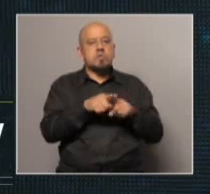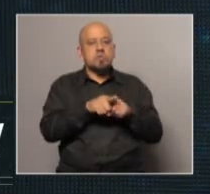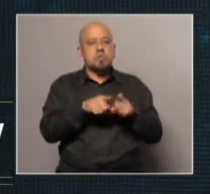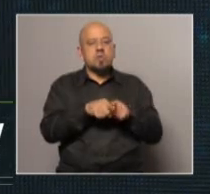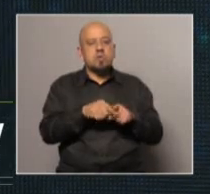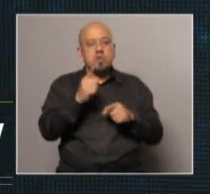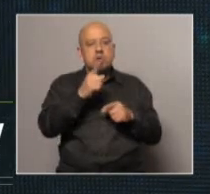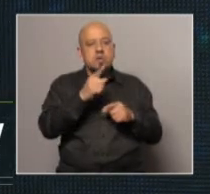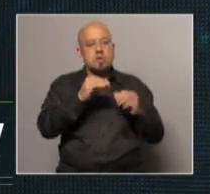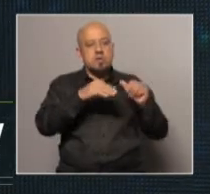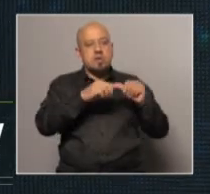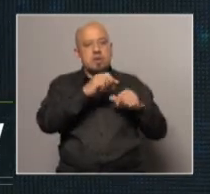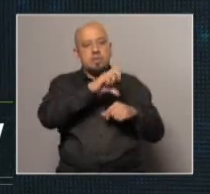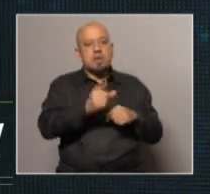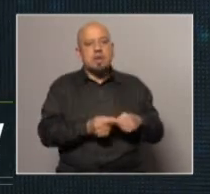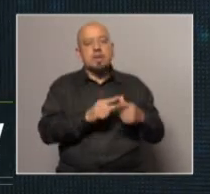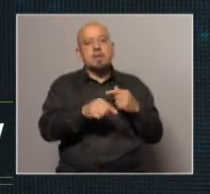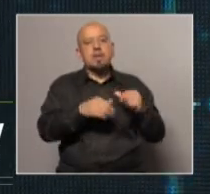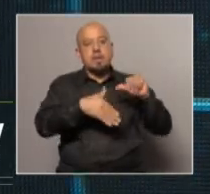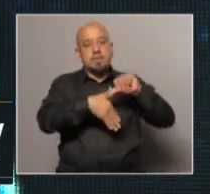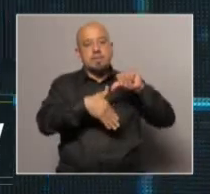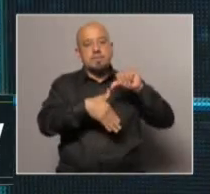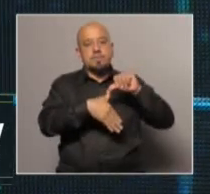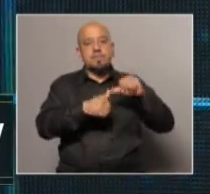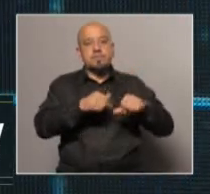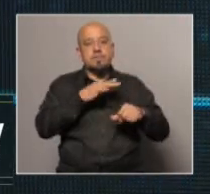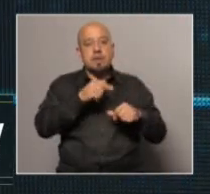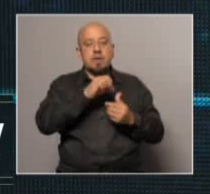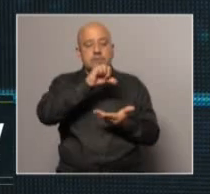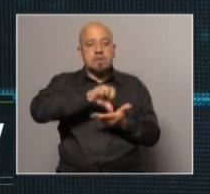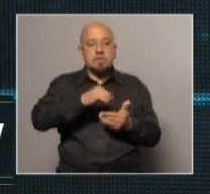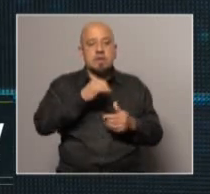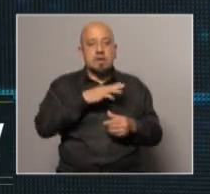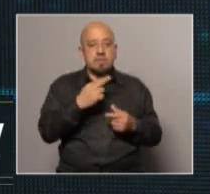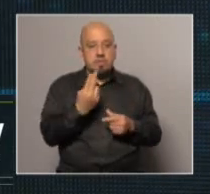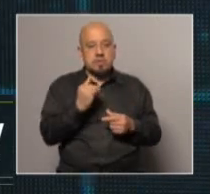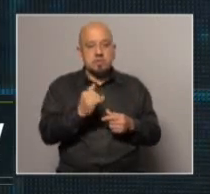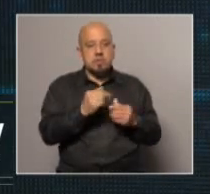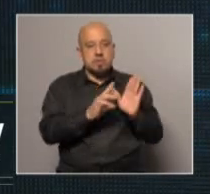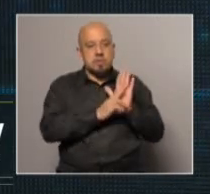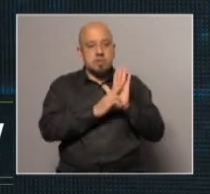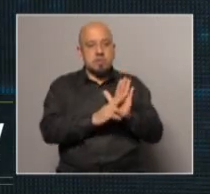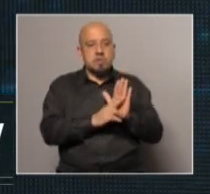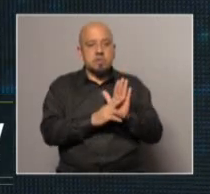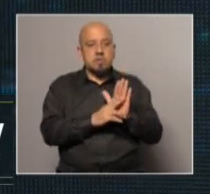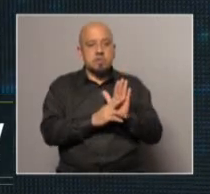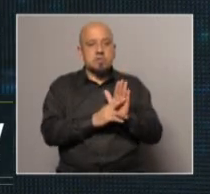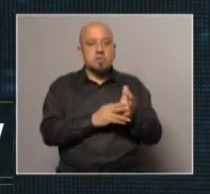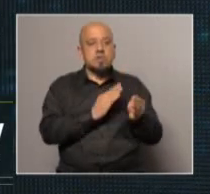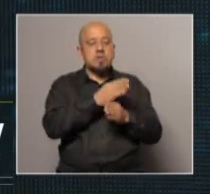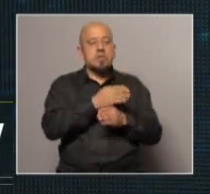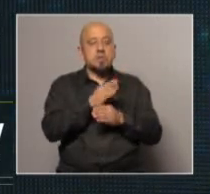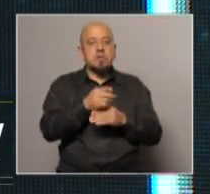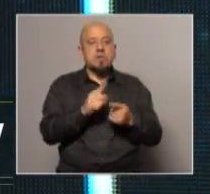Latina. Casi todos nuestros países tienen unas reglamentaciones donde técnicamente permiten el acceso a